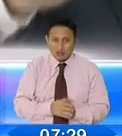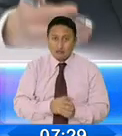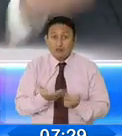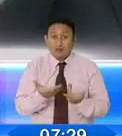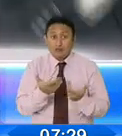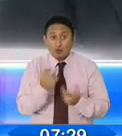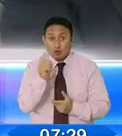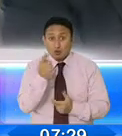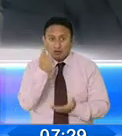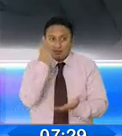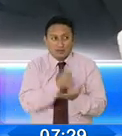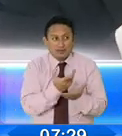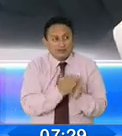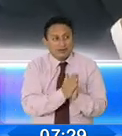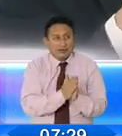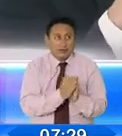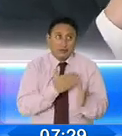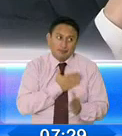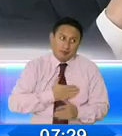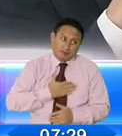favor.